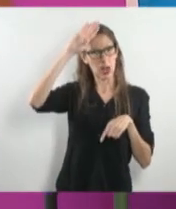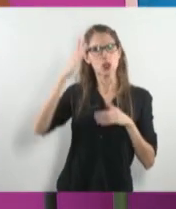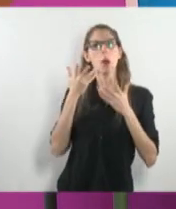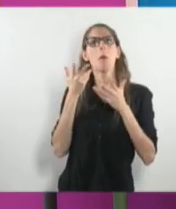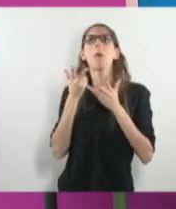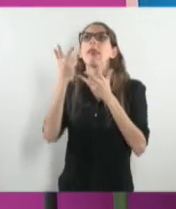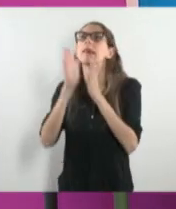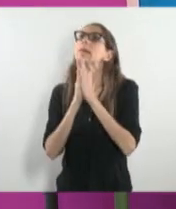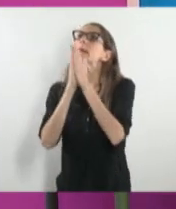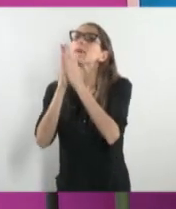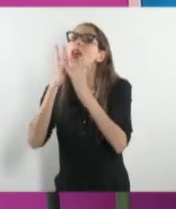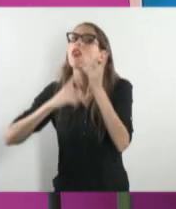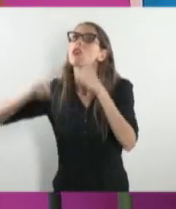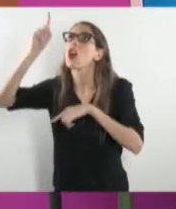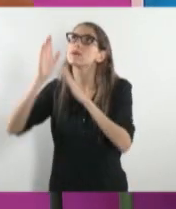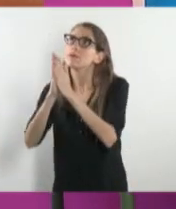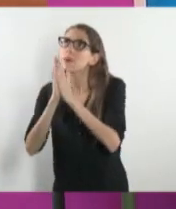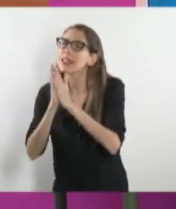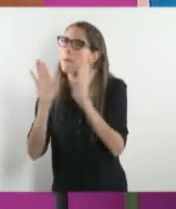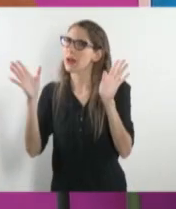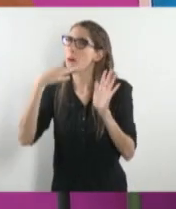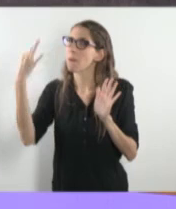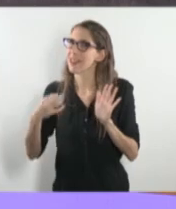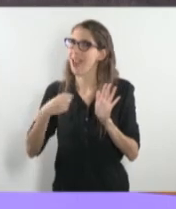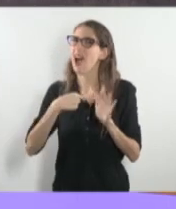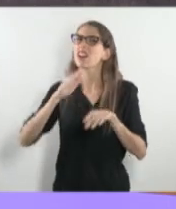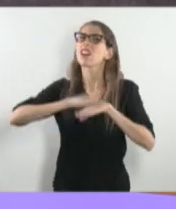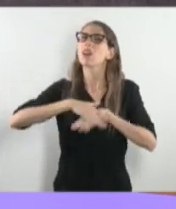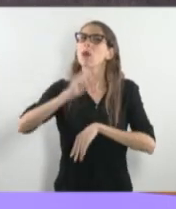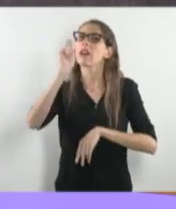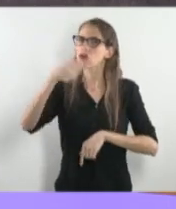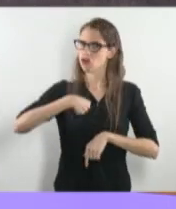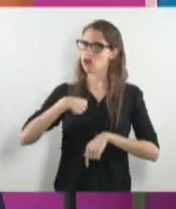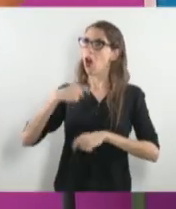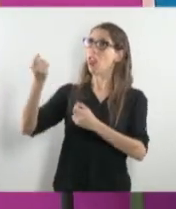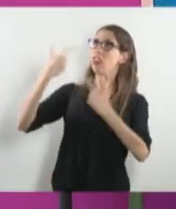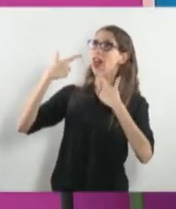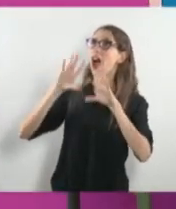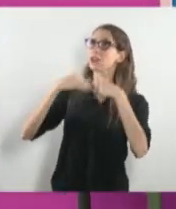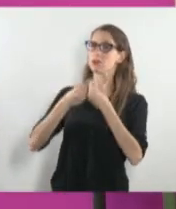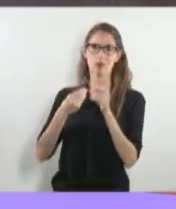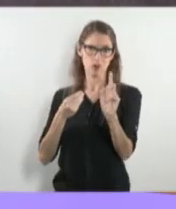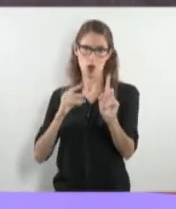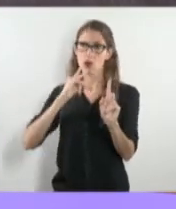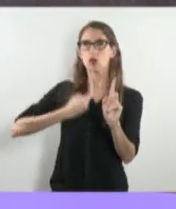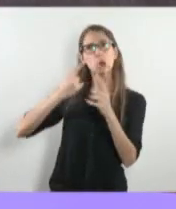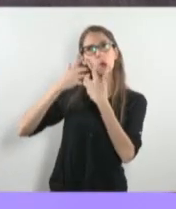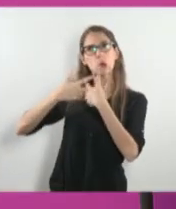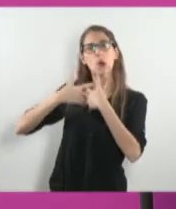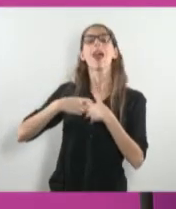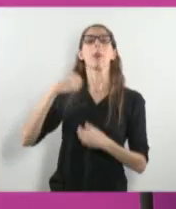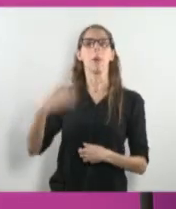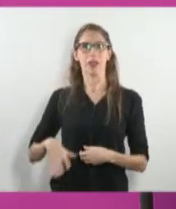para que me dé la razón también, para que me otorgue a mí el poder de poder... De poder entenderlo yo. Claro. Claro. Eso, sí. Bueno, te voy a leer algunas